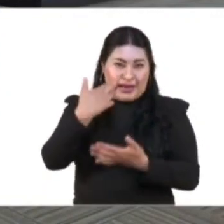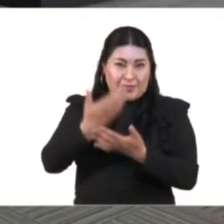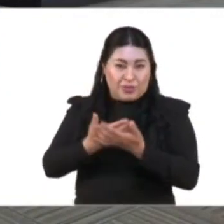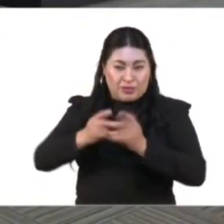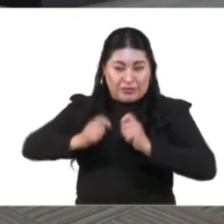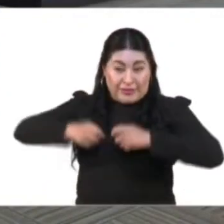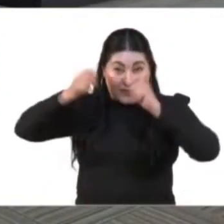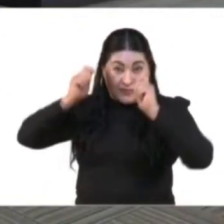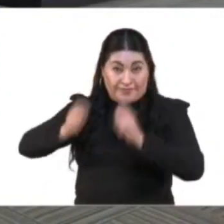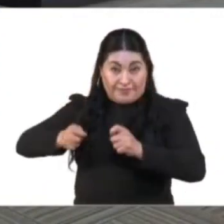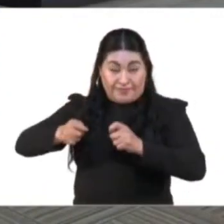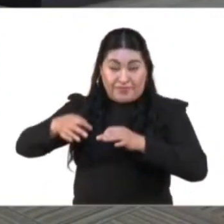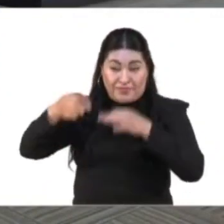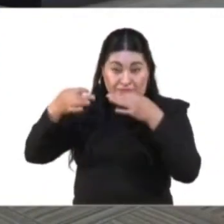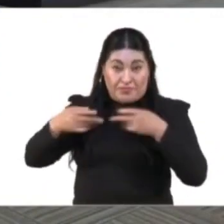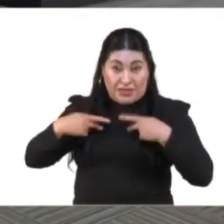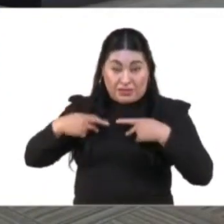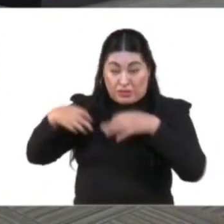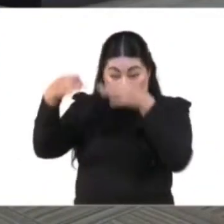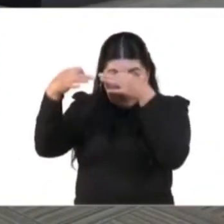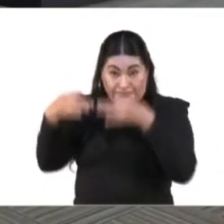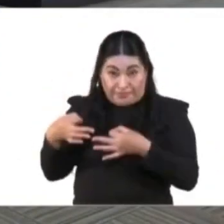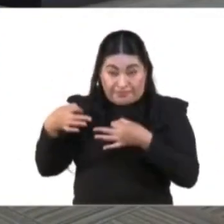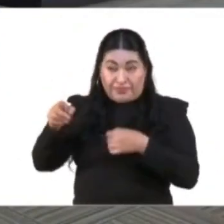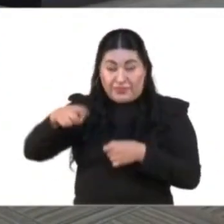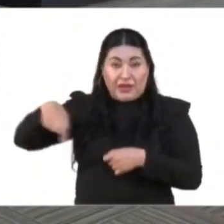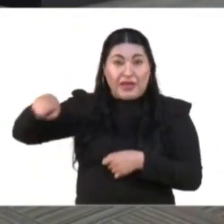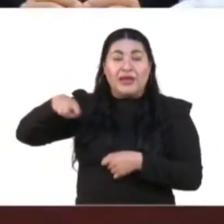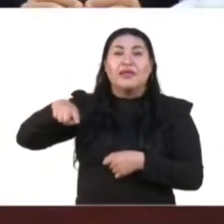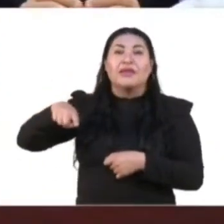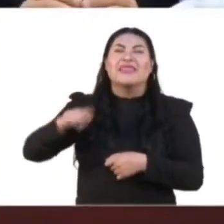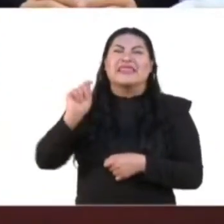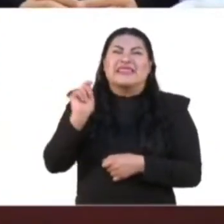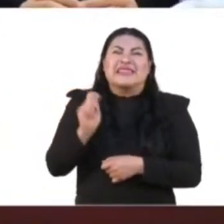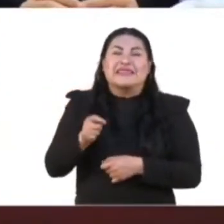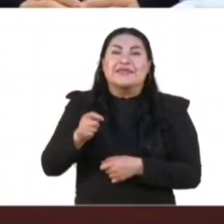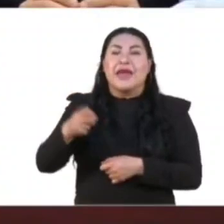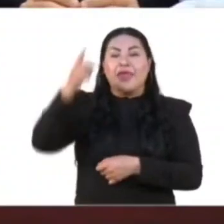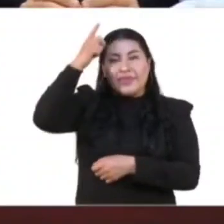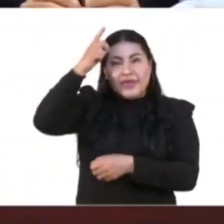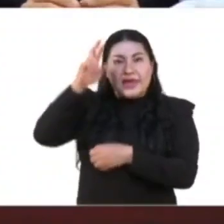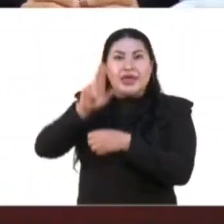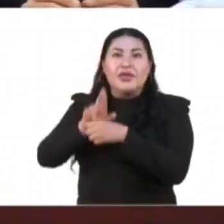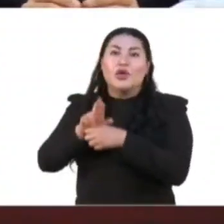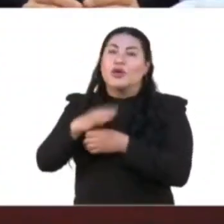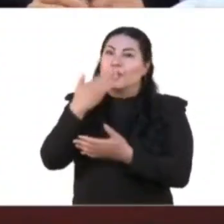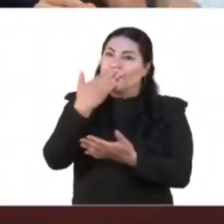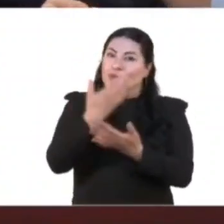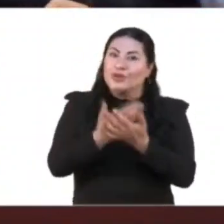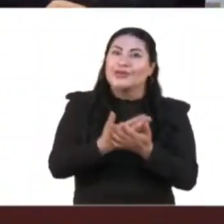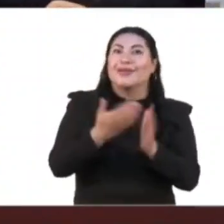responsable oficial de protección civil, que es algo similar a un director responsable de obra. Ahora ellos tienen la